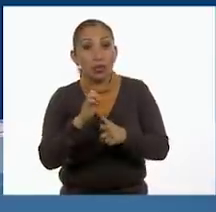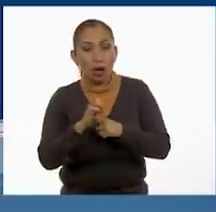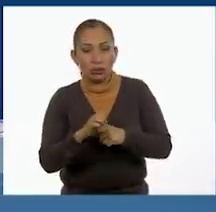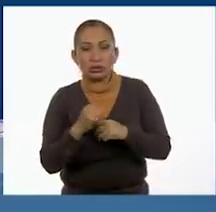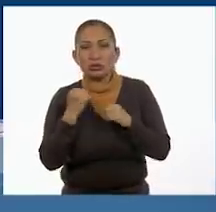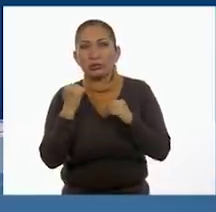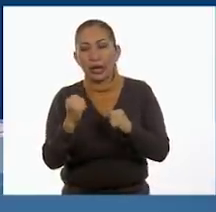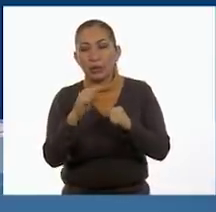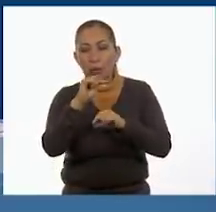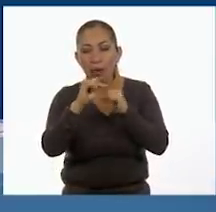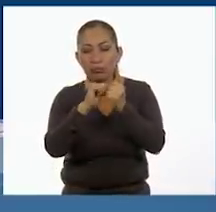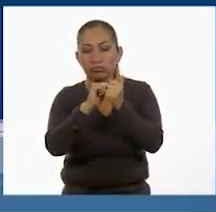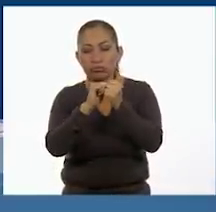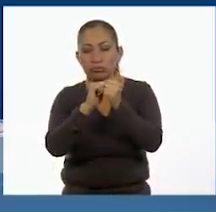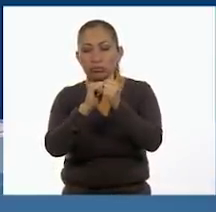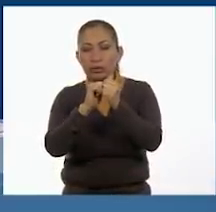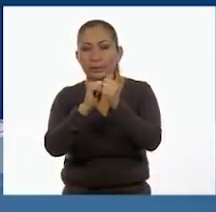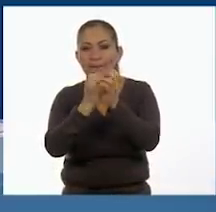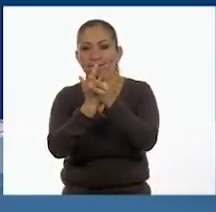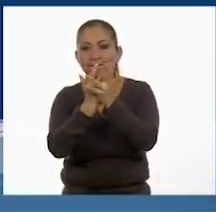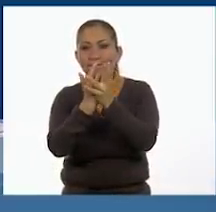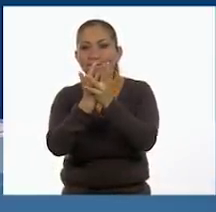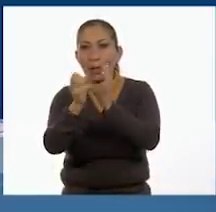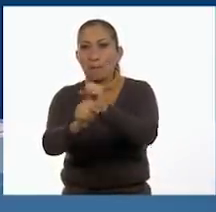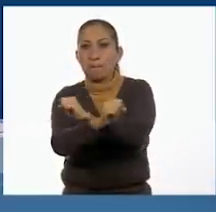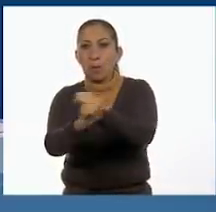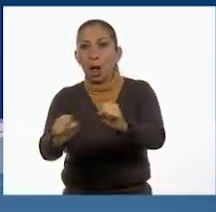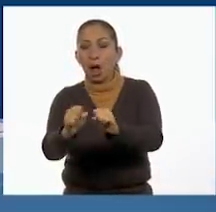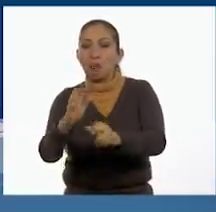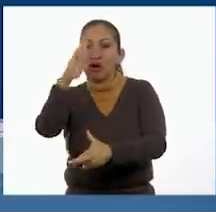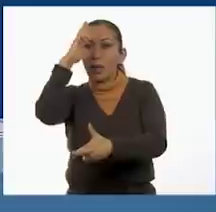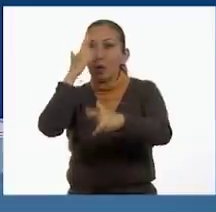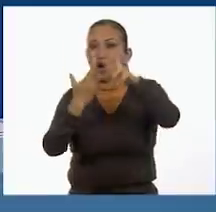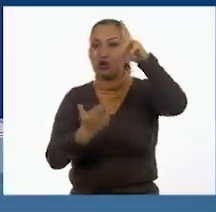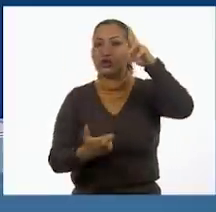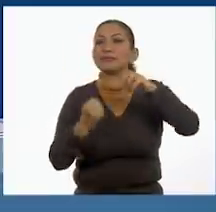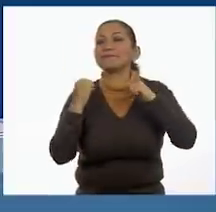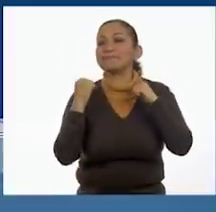esto iba a explotar, seguro con una revolución.